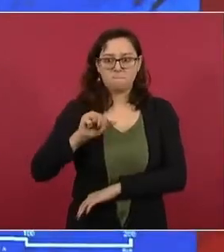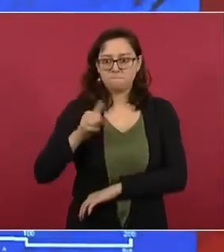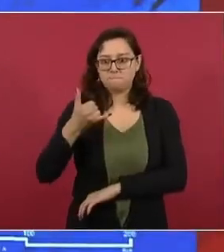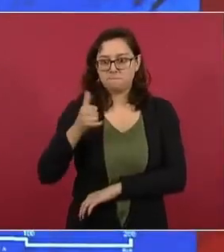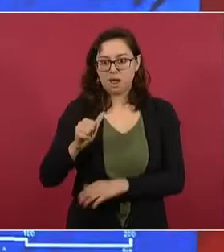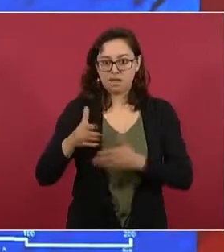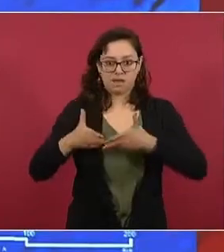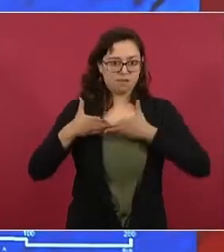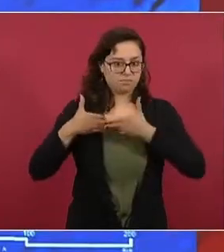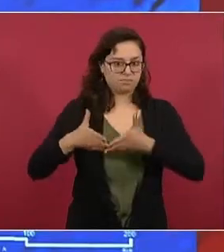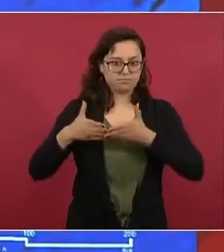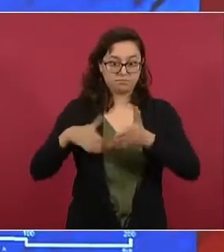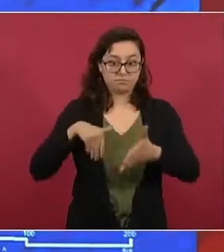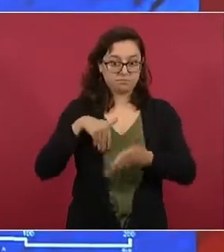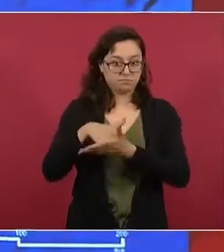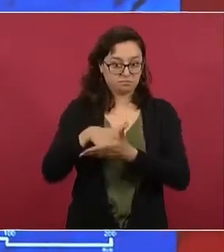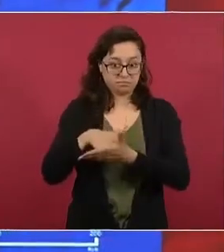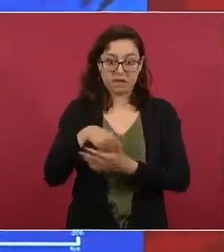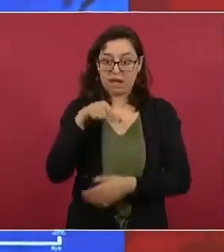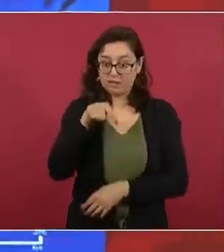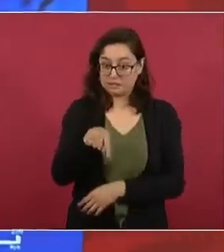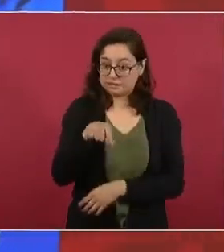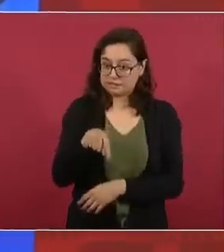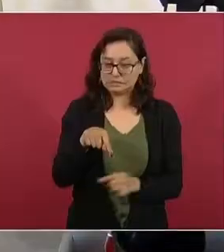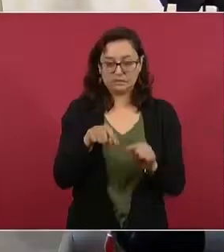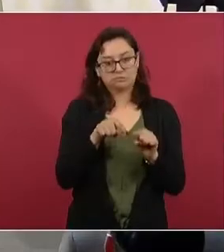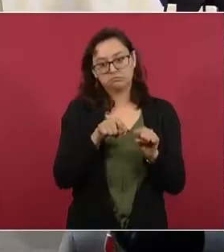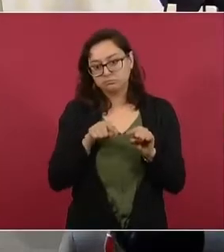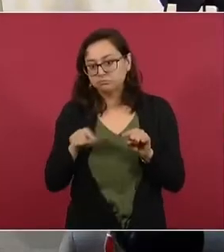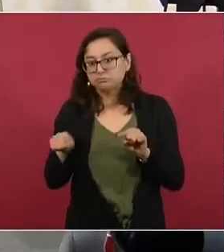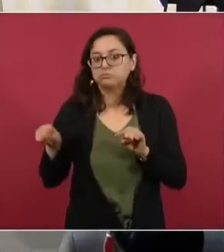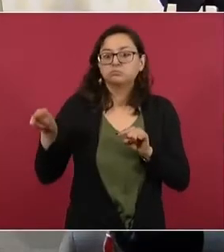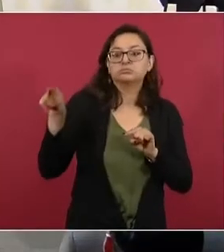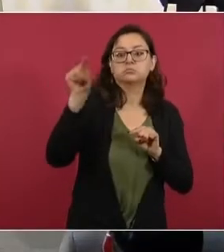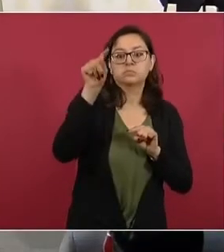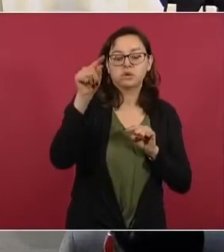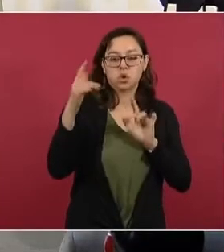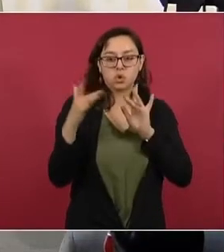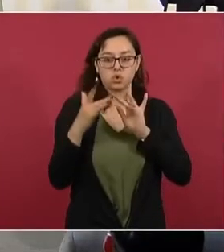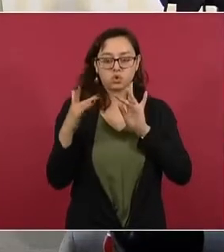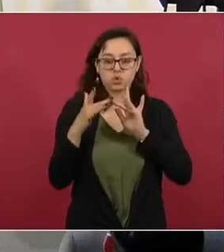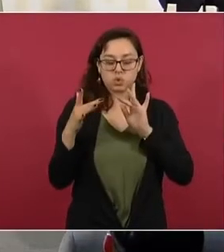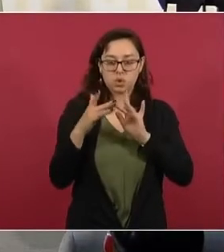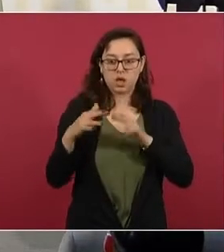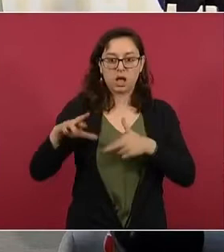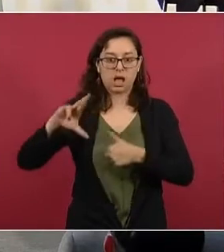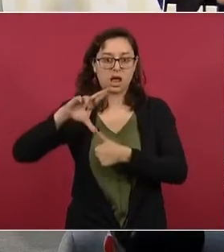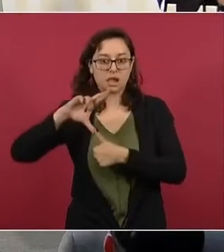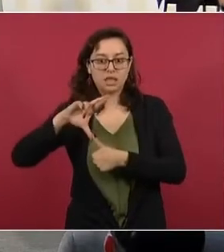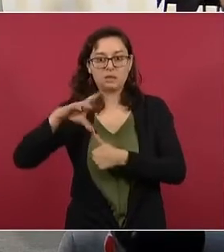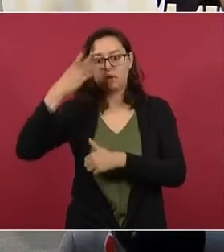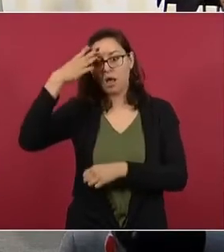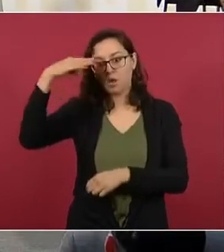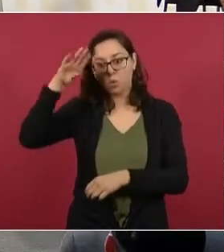Este puerto, como otros, sirvió para tener relaciones con el Caribe, con Cuba,